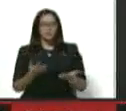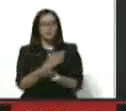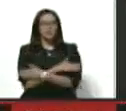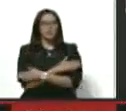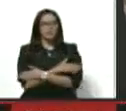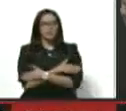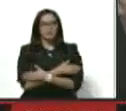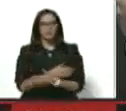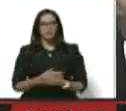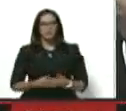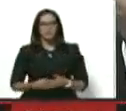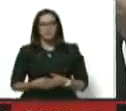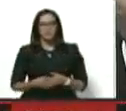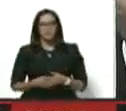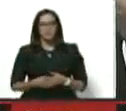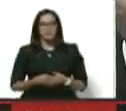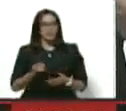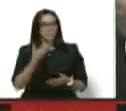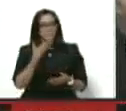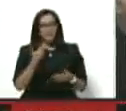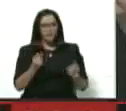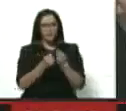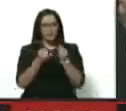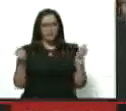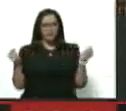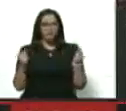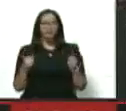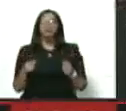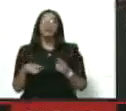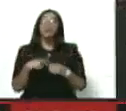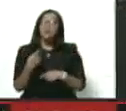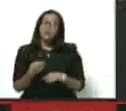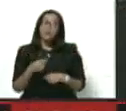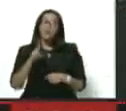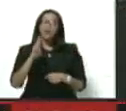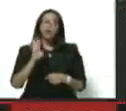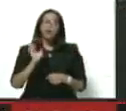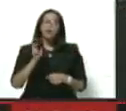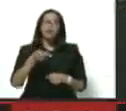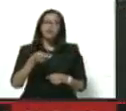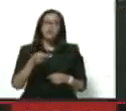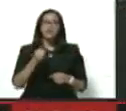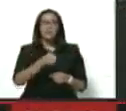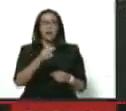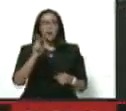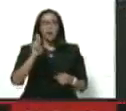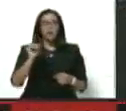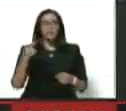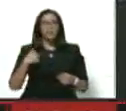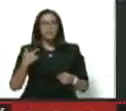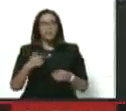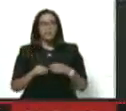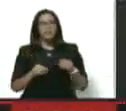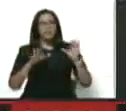reconocimiento. Reconocimiento a la mejor pancarta. Y luego cuando vayamos a la VH, vamos, cada VH tiene que hacer, las